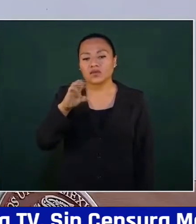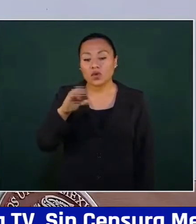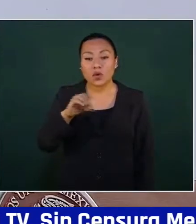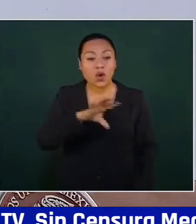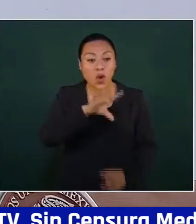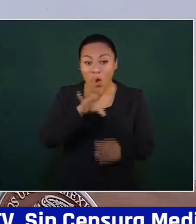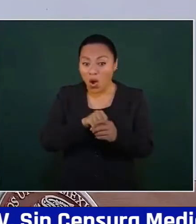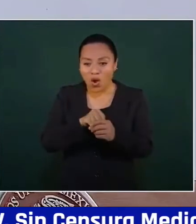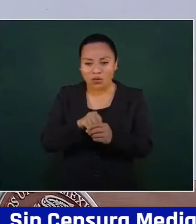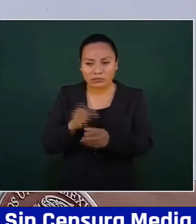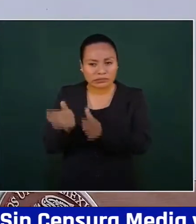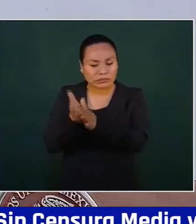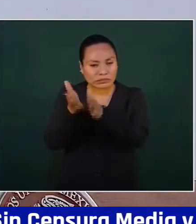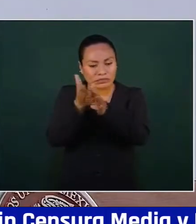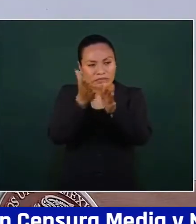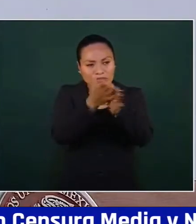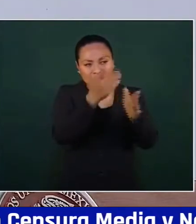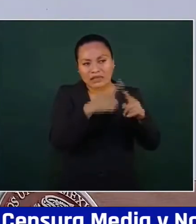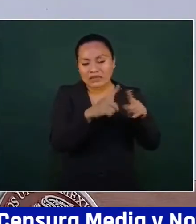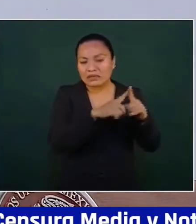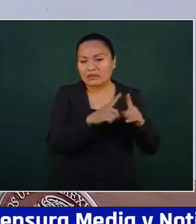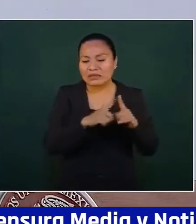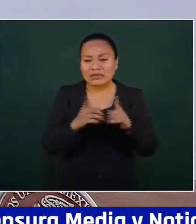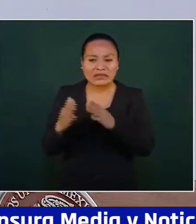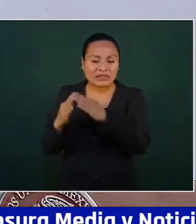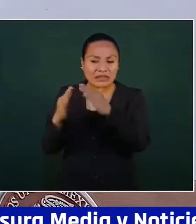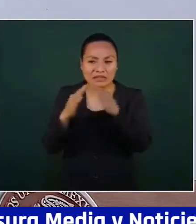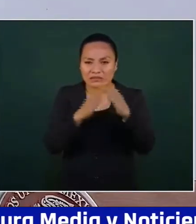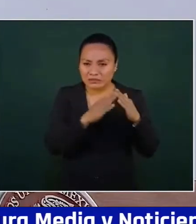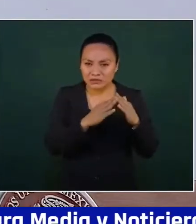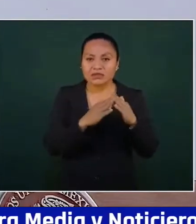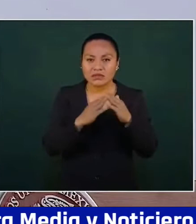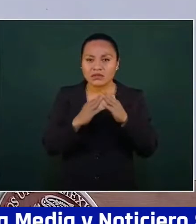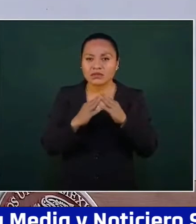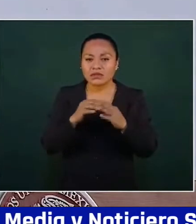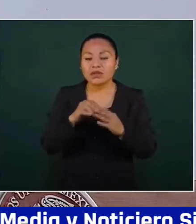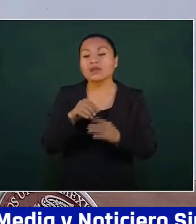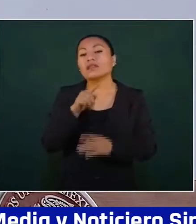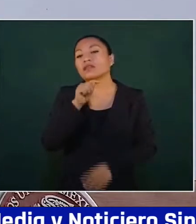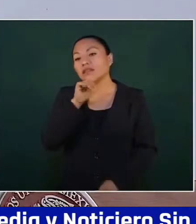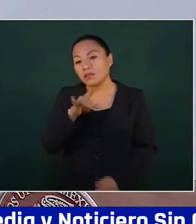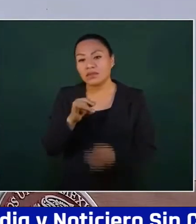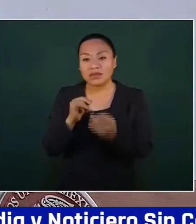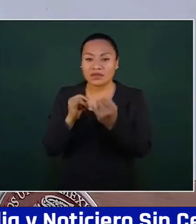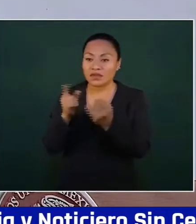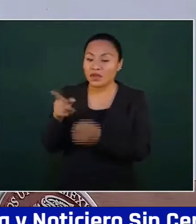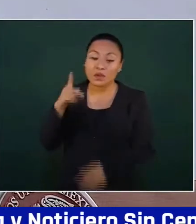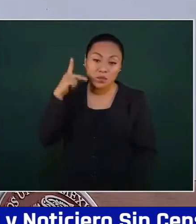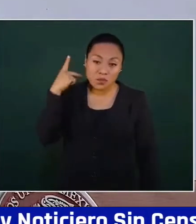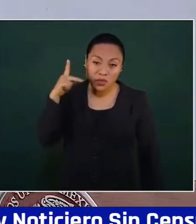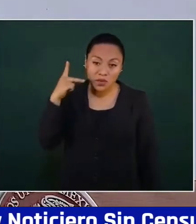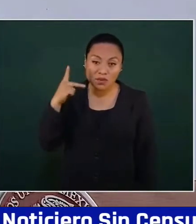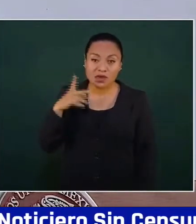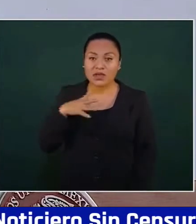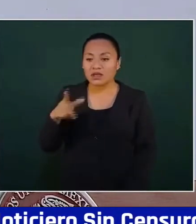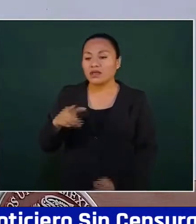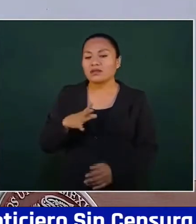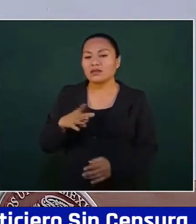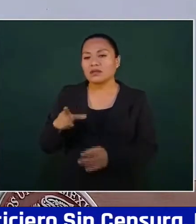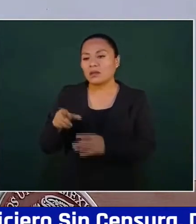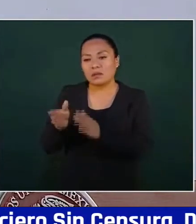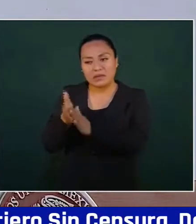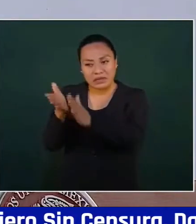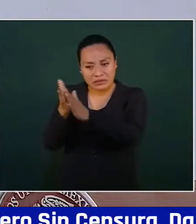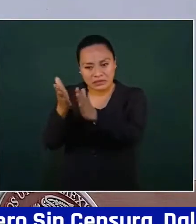reconstrucción total de varios edificios, o en el caso de Puebla, una unidad habitacional que hubo que reforzar